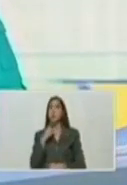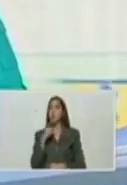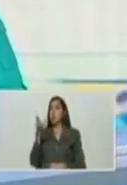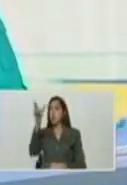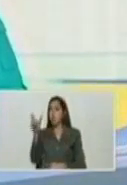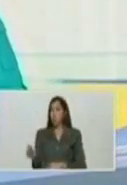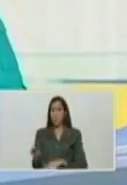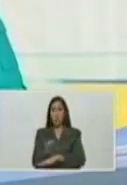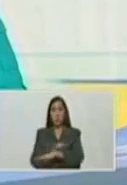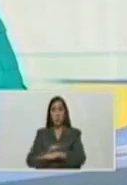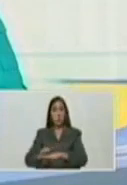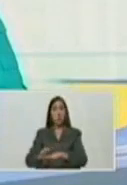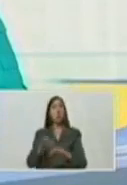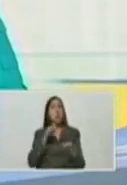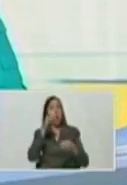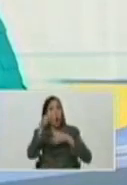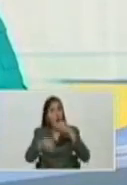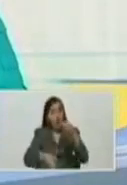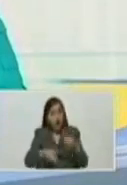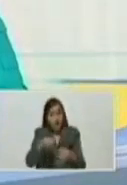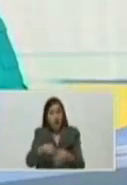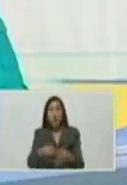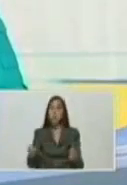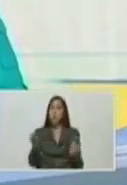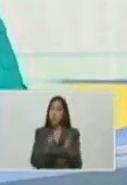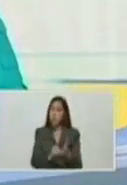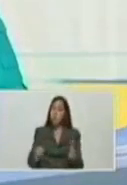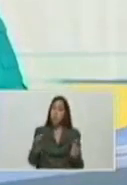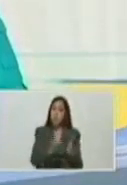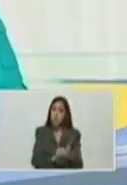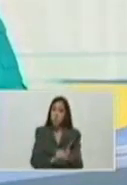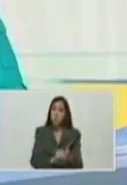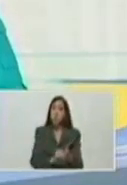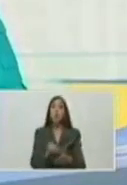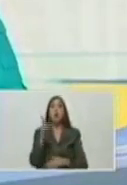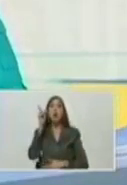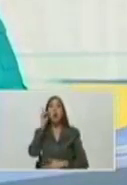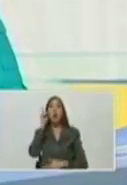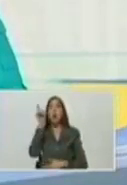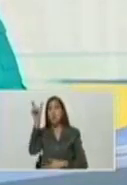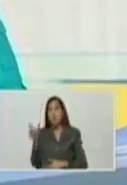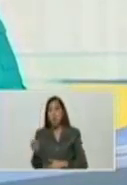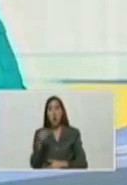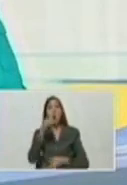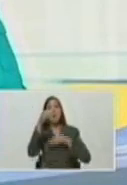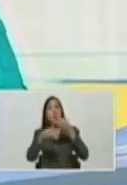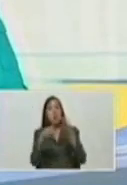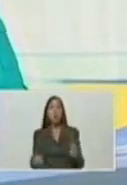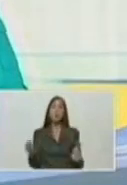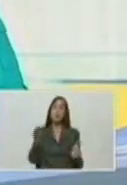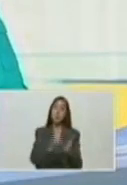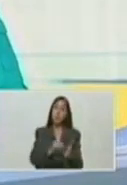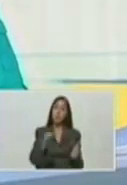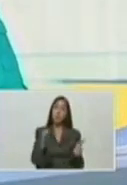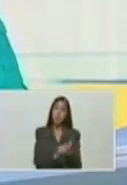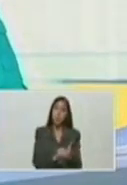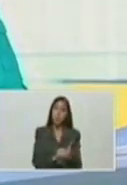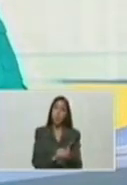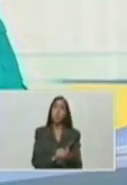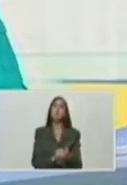Reverol que lo explicara varias veces. La vicepresidenta ejecutiva lo explique varias veces y el